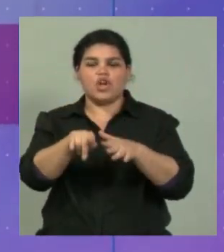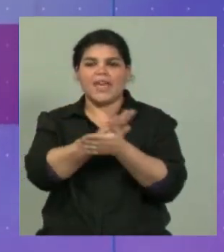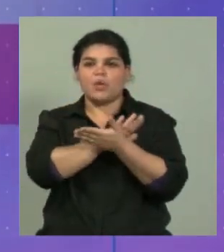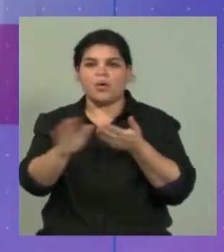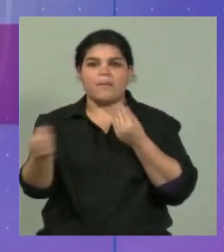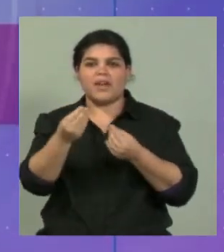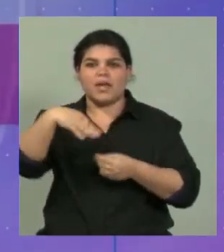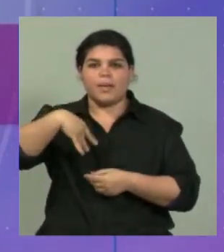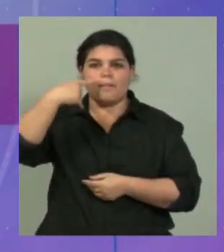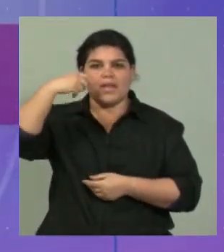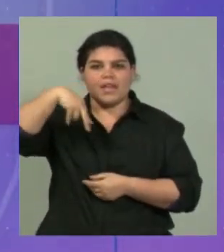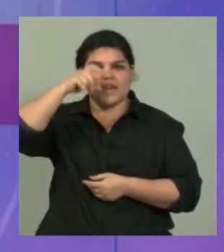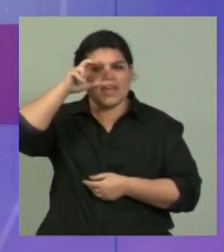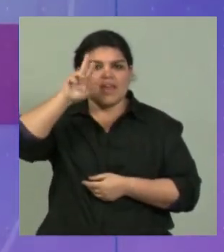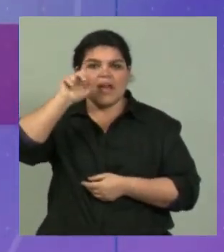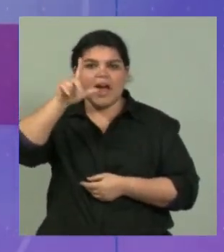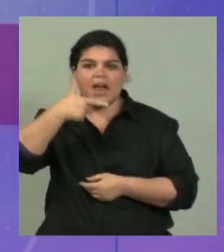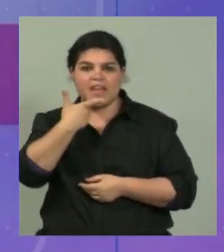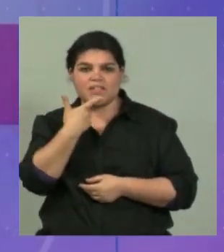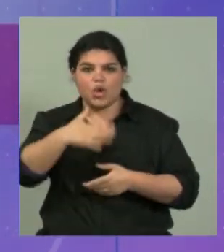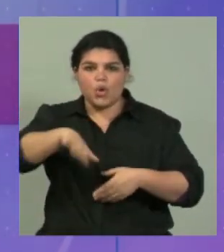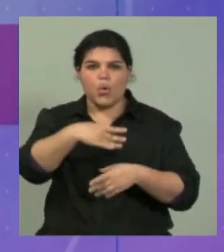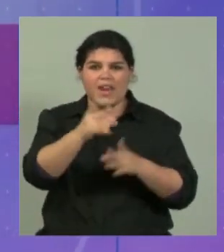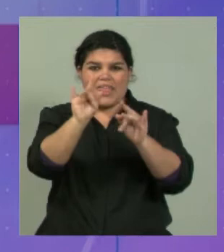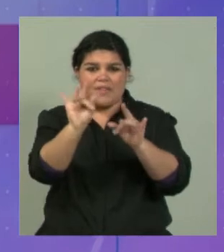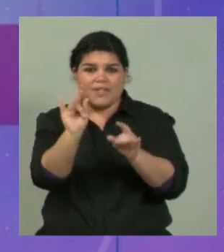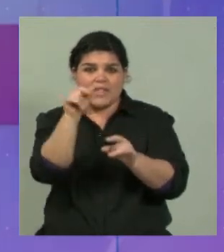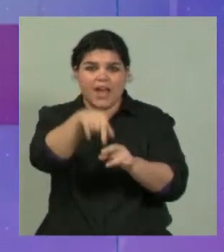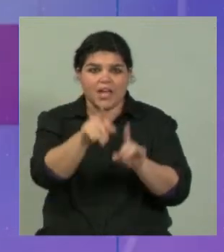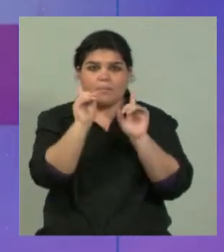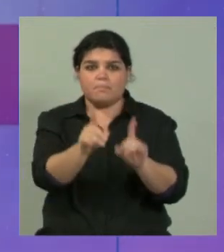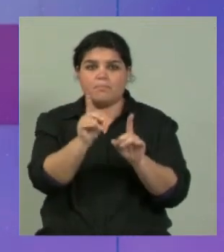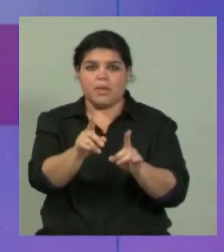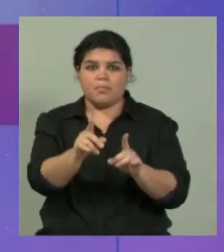los minerales de los lugares más inaccesibles, aun cuando se encuentran muy diseminados.